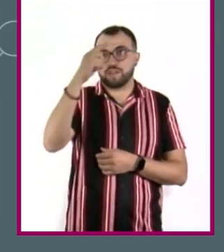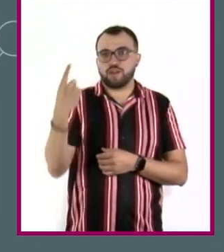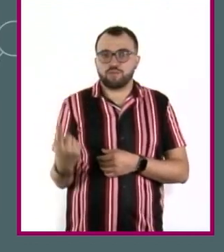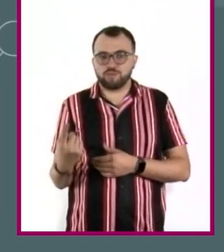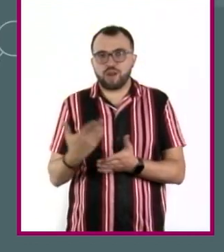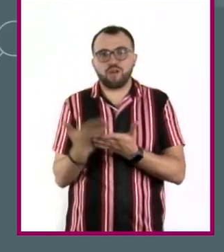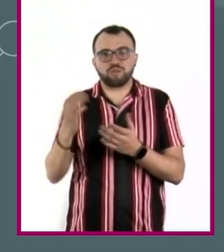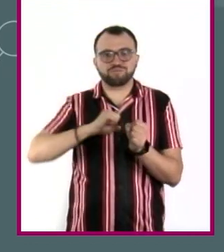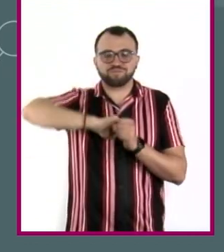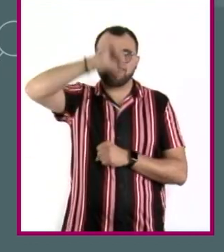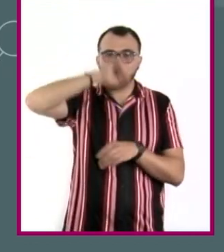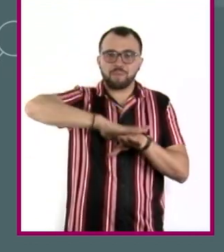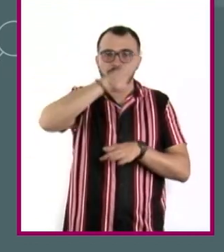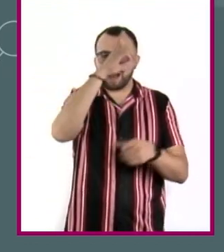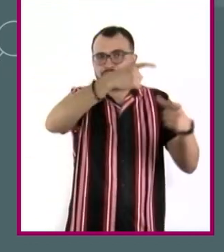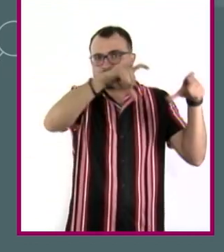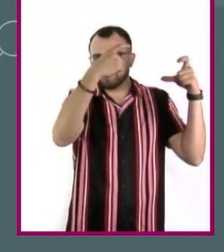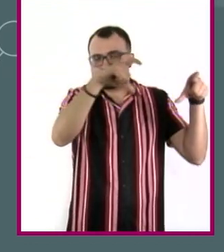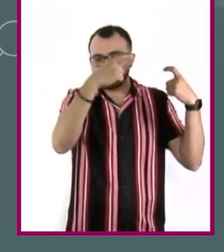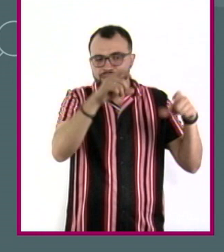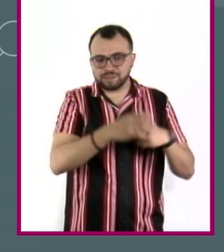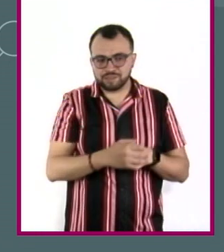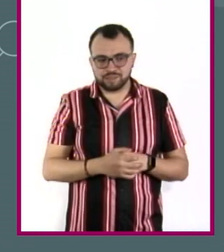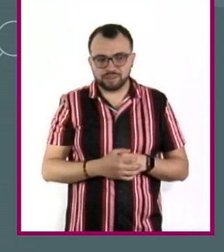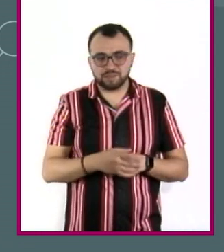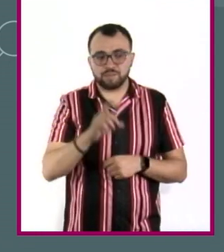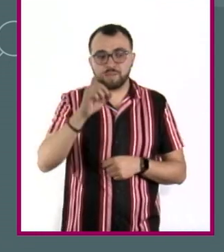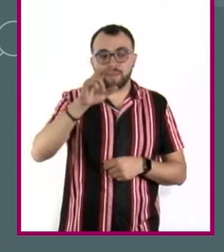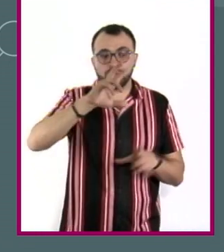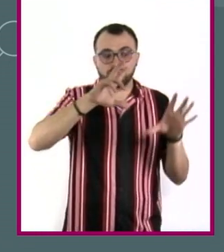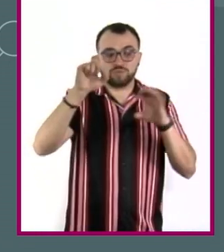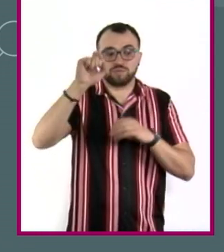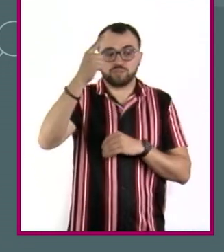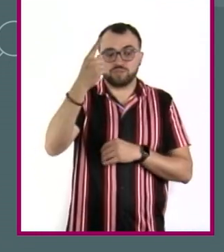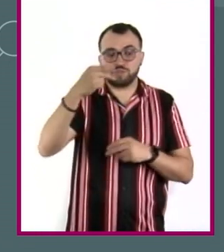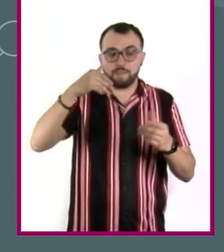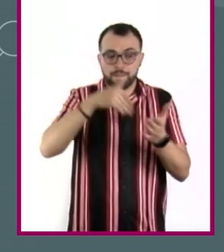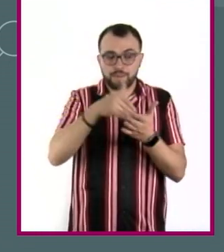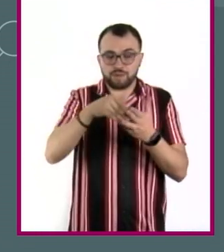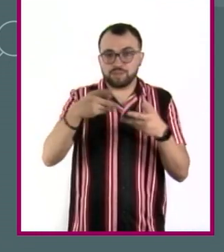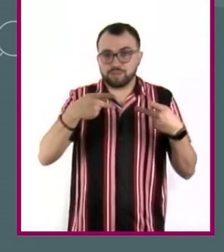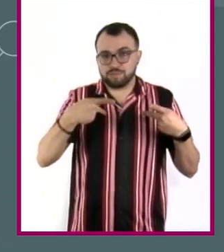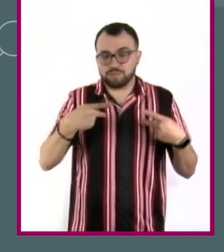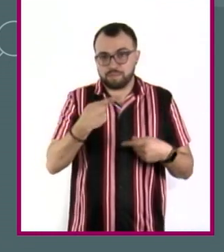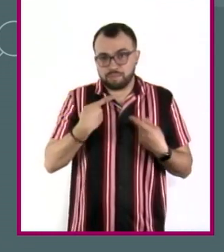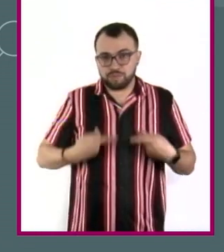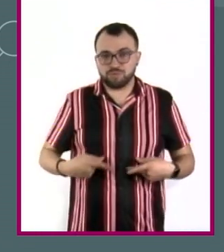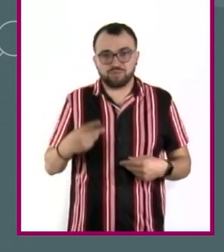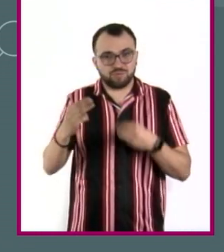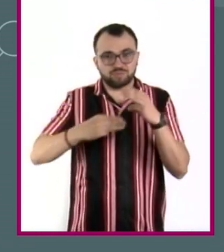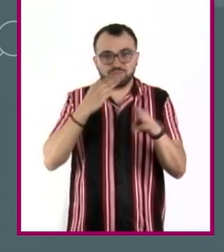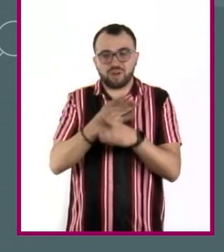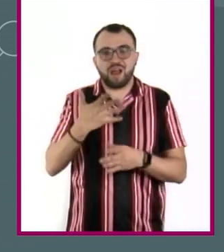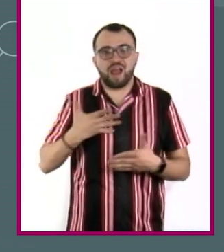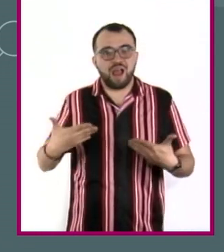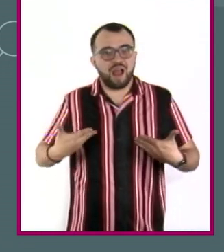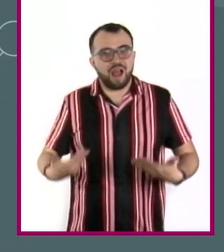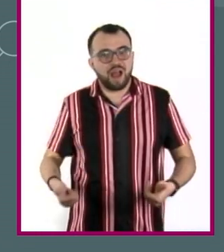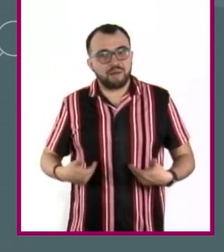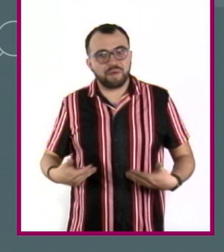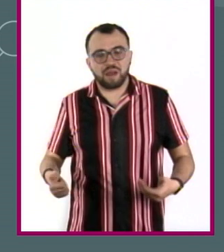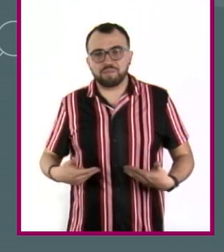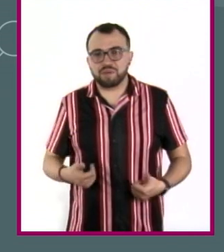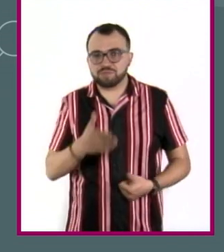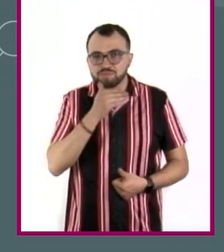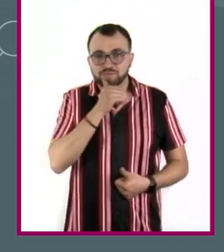En contraste, 821 millones de personas en el mundo padecen hambre. En el 2016, las personas